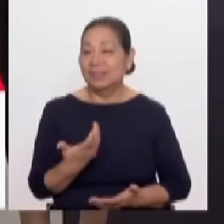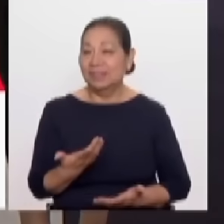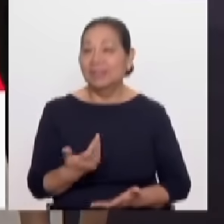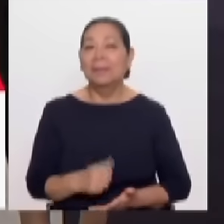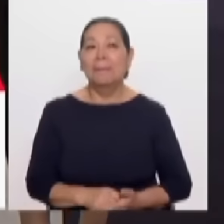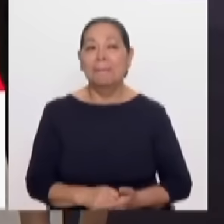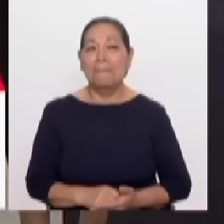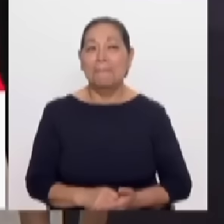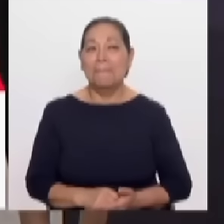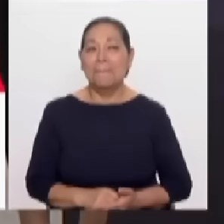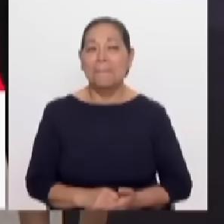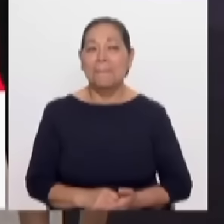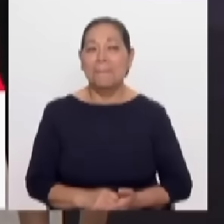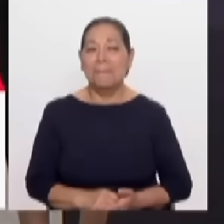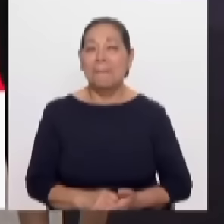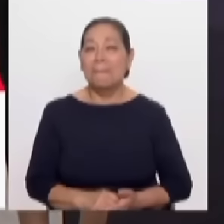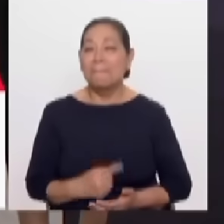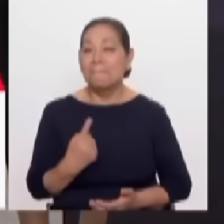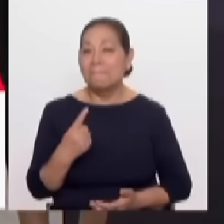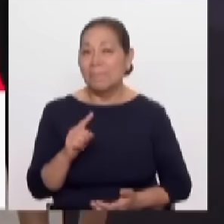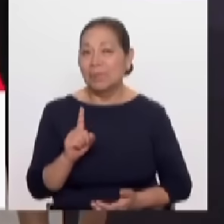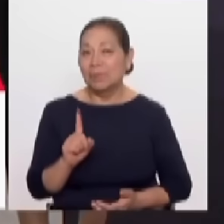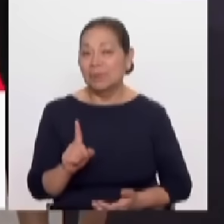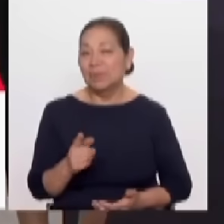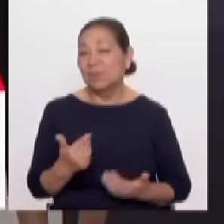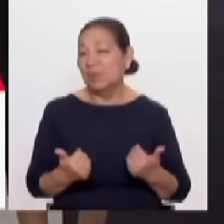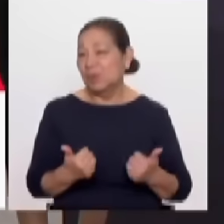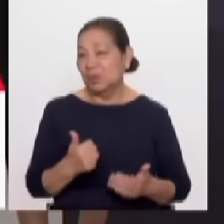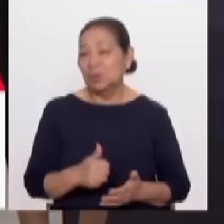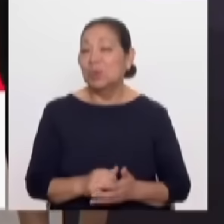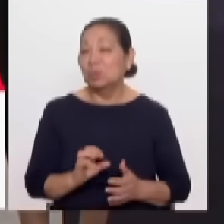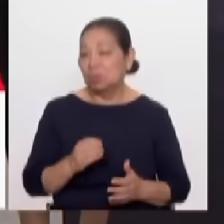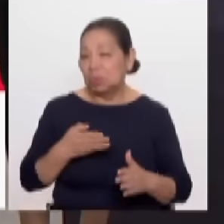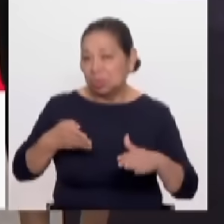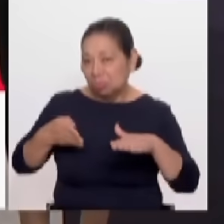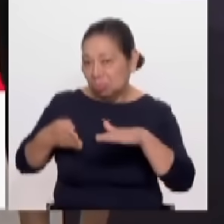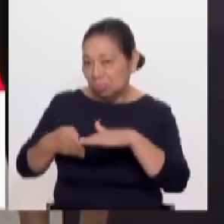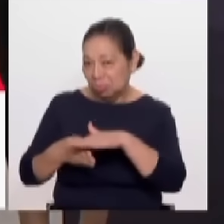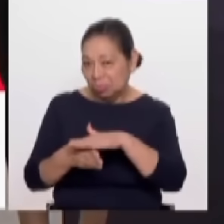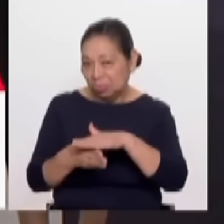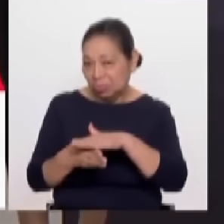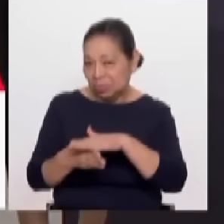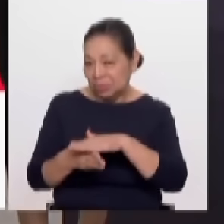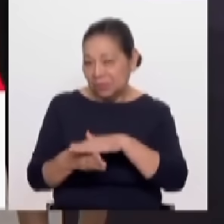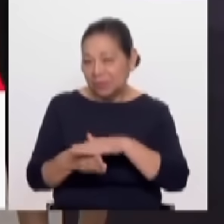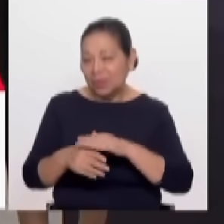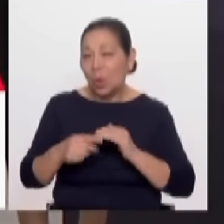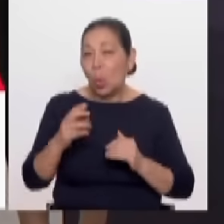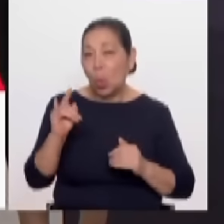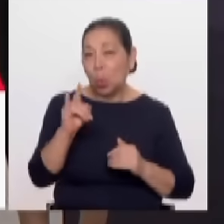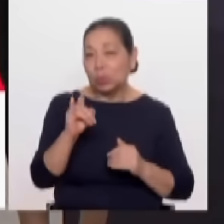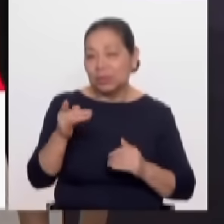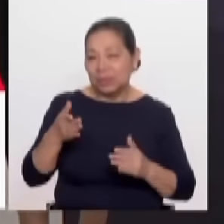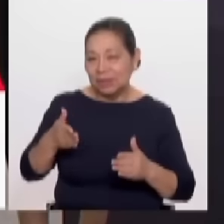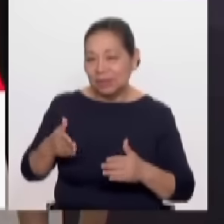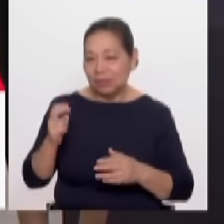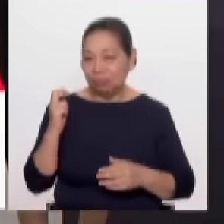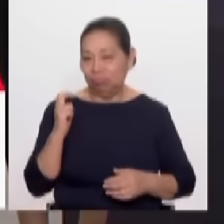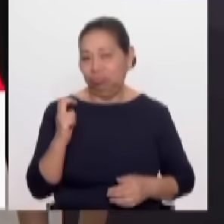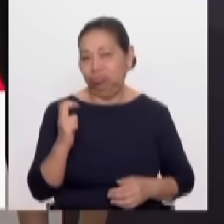la presidenta de la República, con el cual podrá ingresar a utilizar este